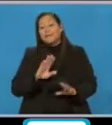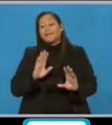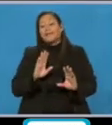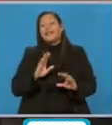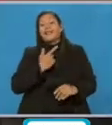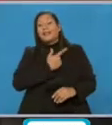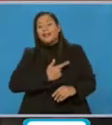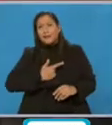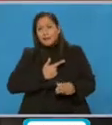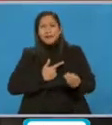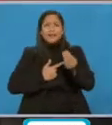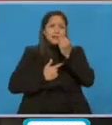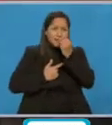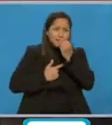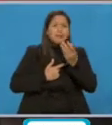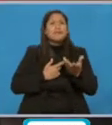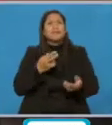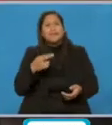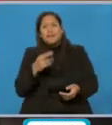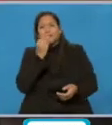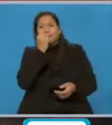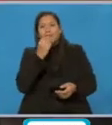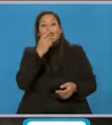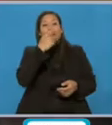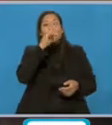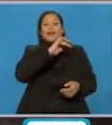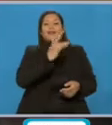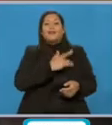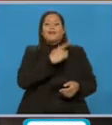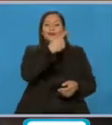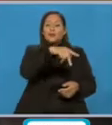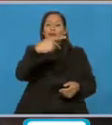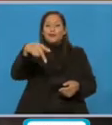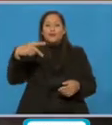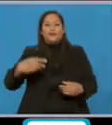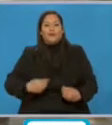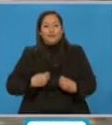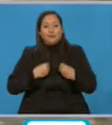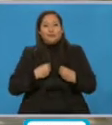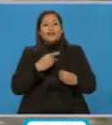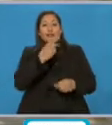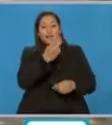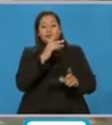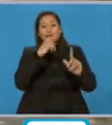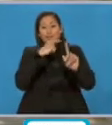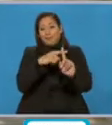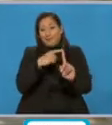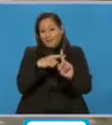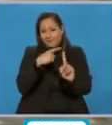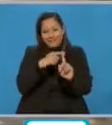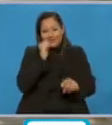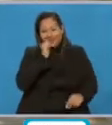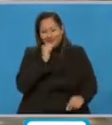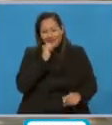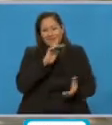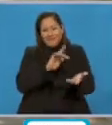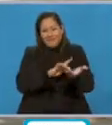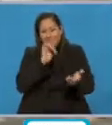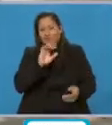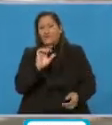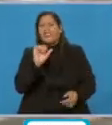que les gusta comer, como Como les un gusta recuento de la bailar. vida de cada uno, Exacto, ¿no? y es algo muy, muy positivo, y ya sabes, no es algo como,